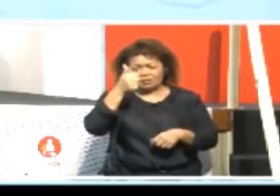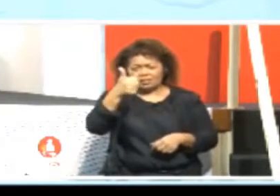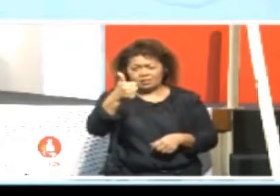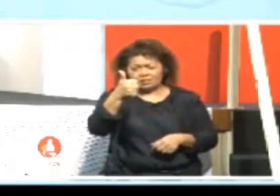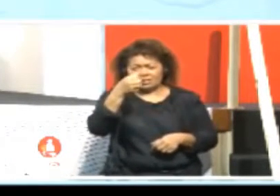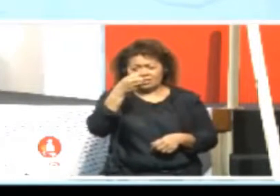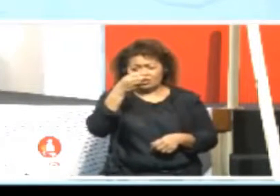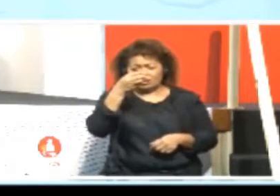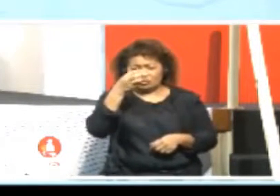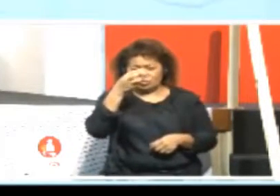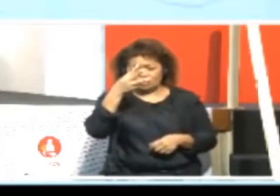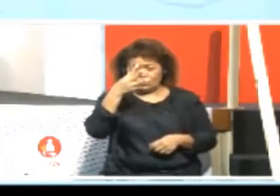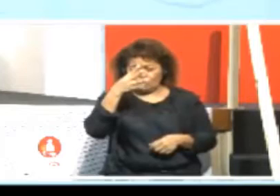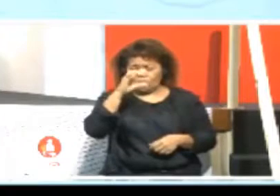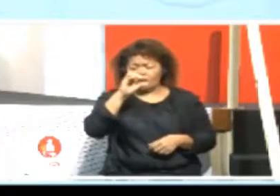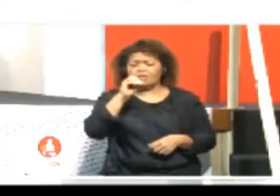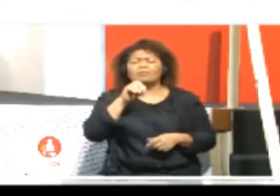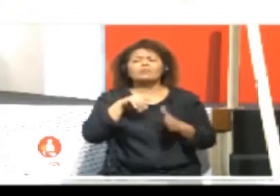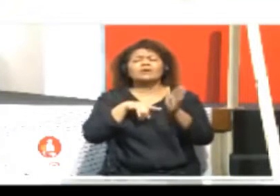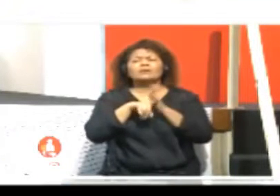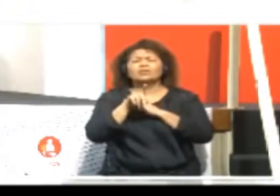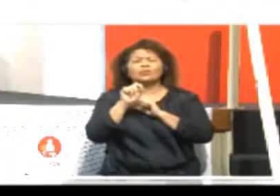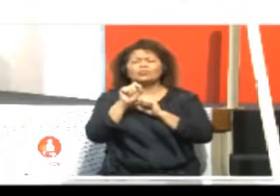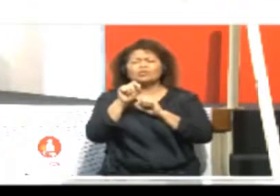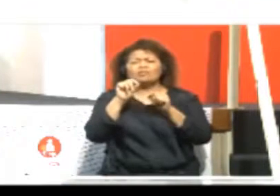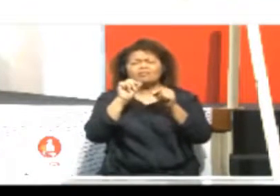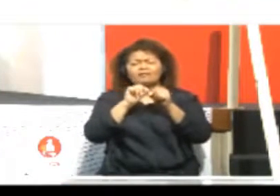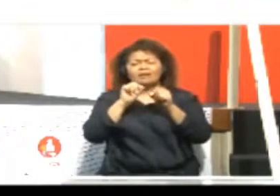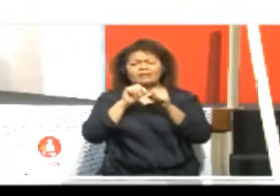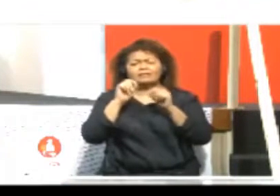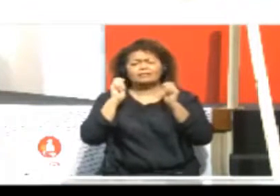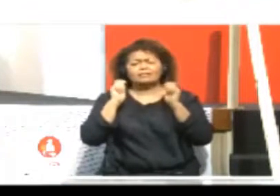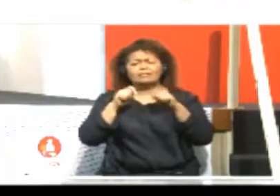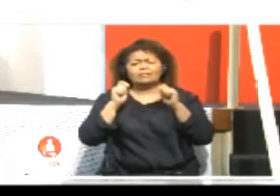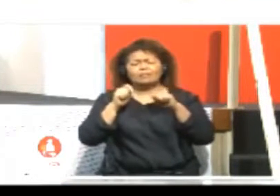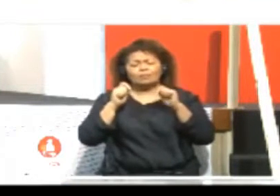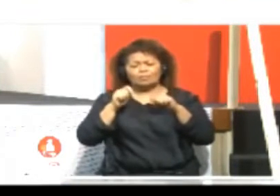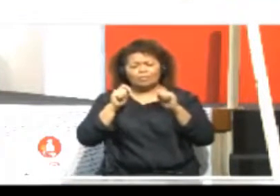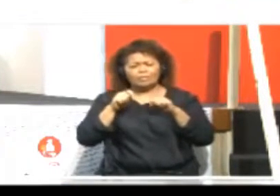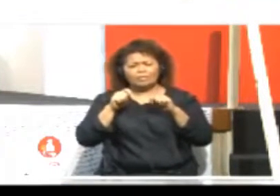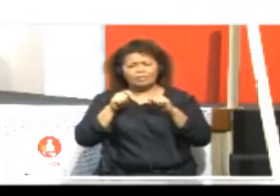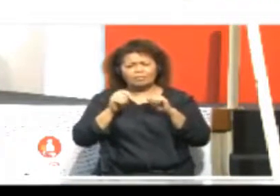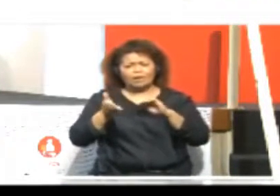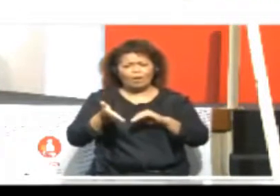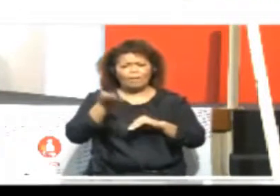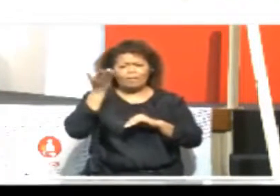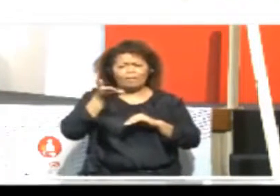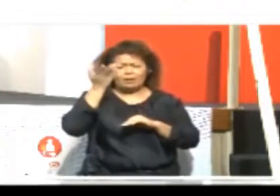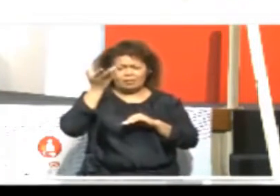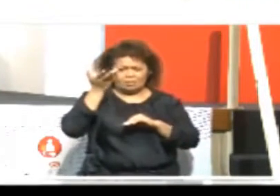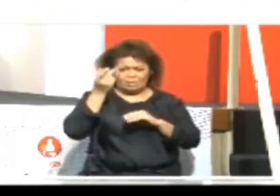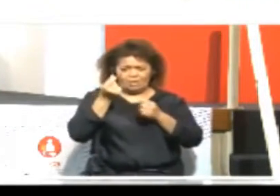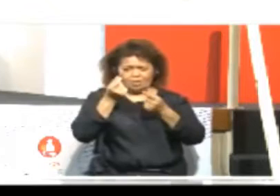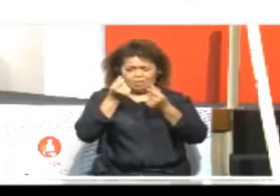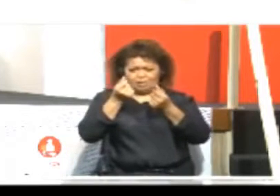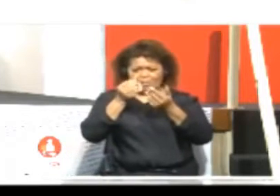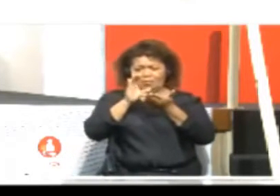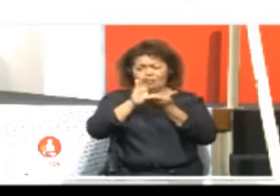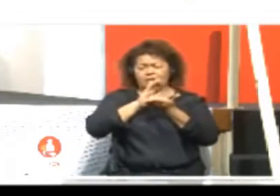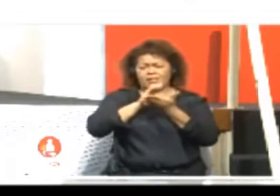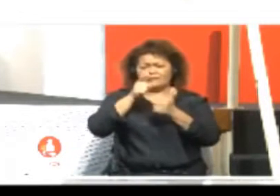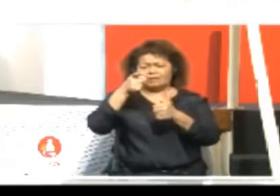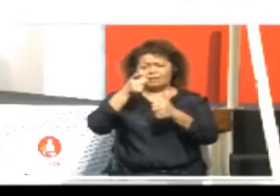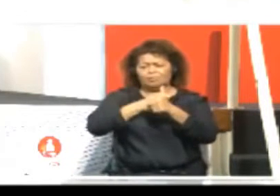señores alcaldes, ¿ustedes qué hacen para fomentar el dinero en su municipio? Entonces, me dijeron que ellos aplican por